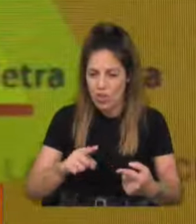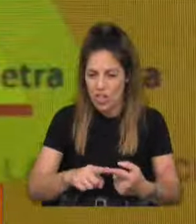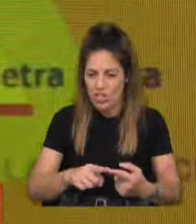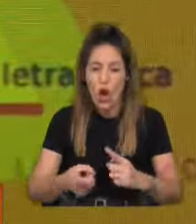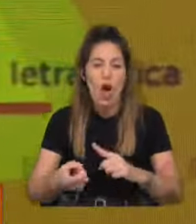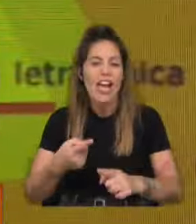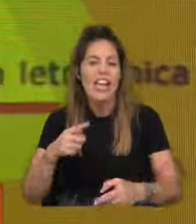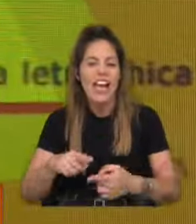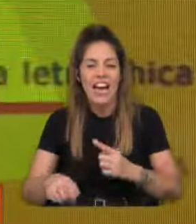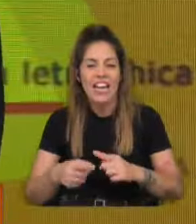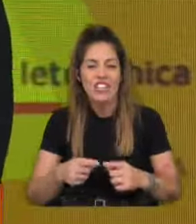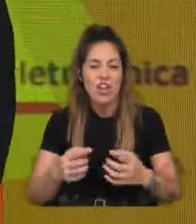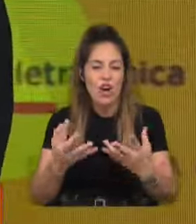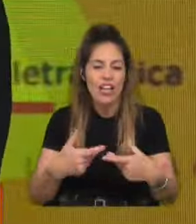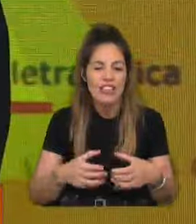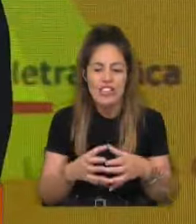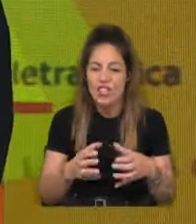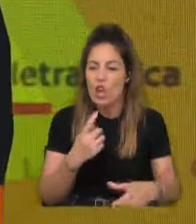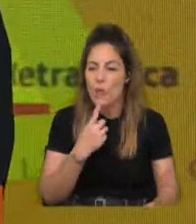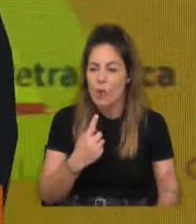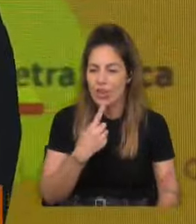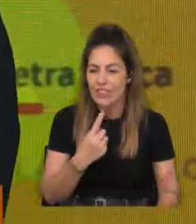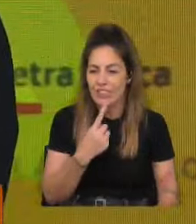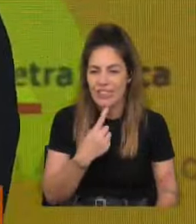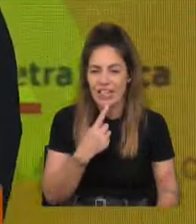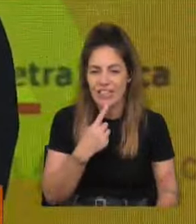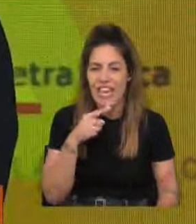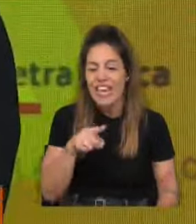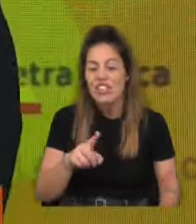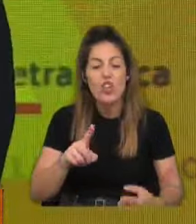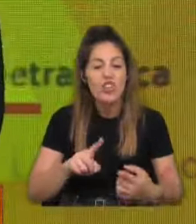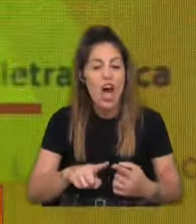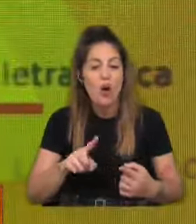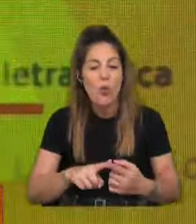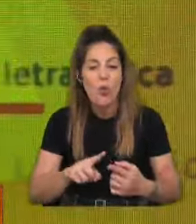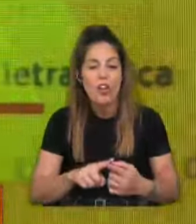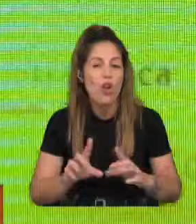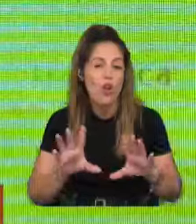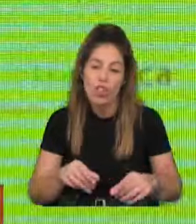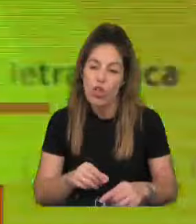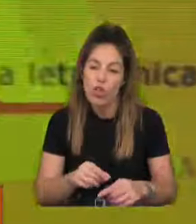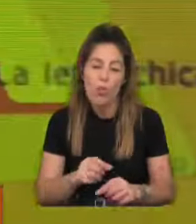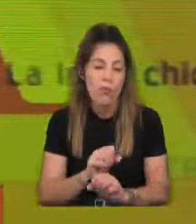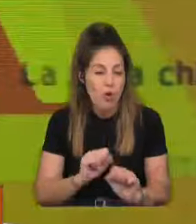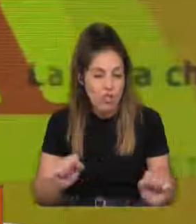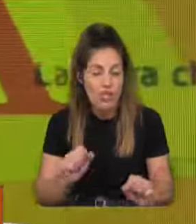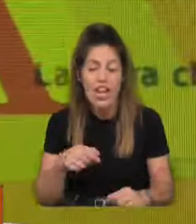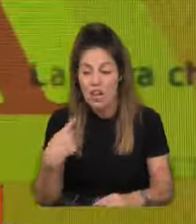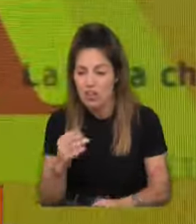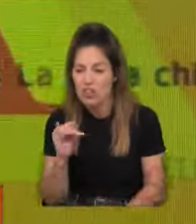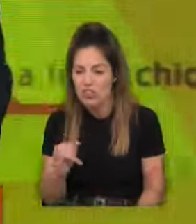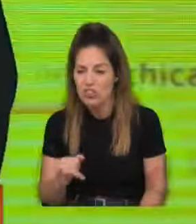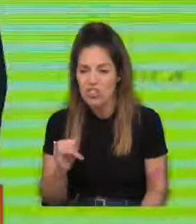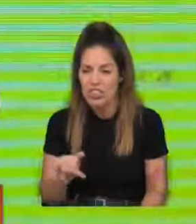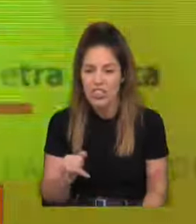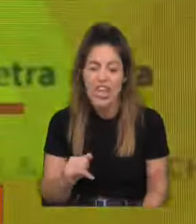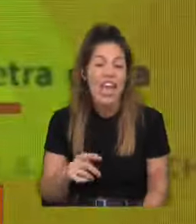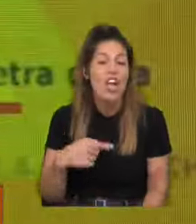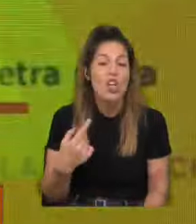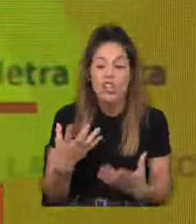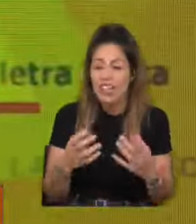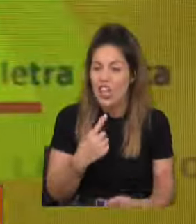relación con las organizaciones políticas eh esos consensos no en todos los casos fueron posibles en otros sí y lo otro